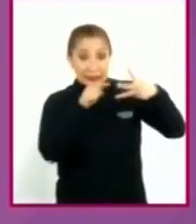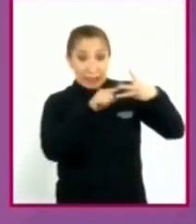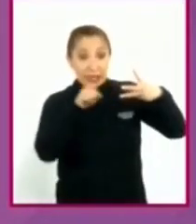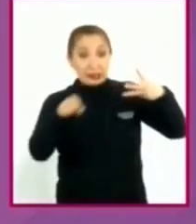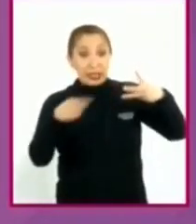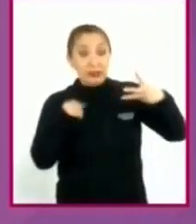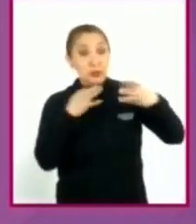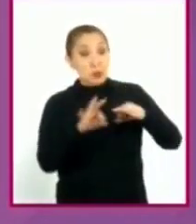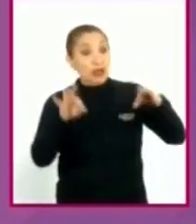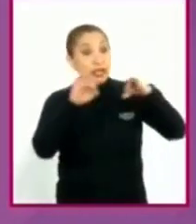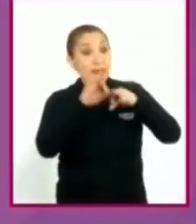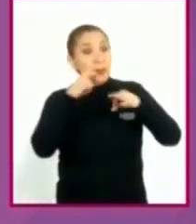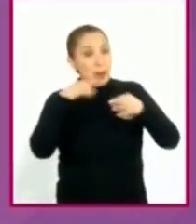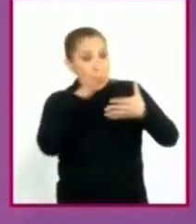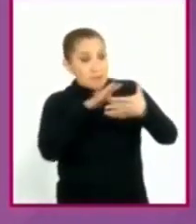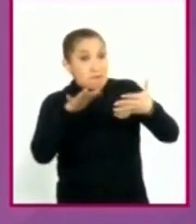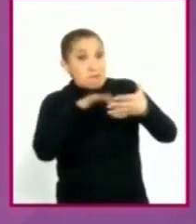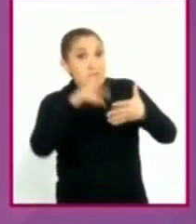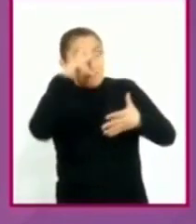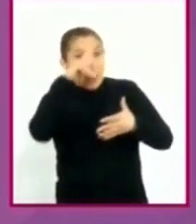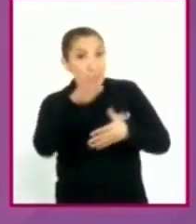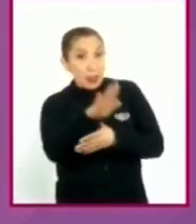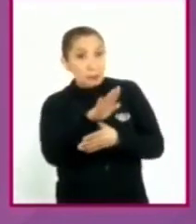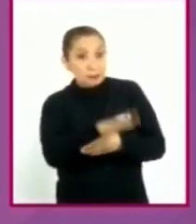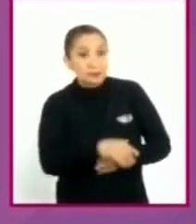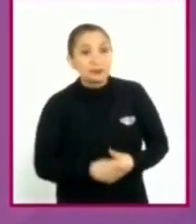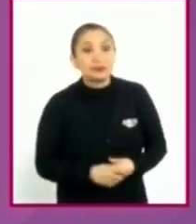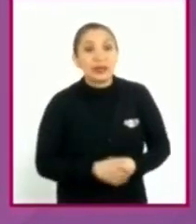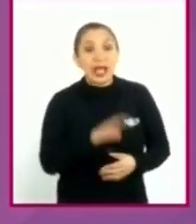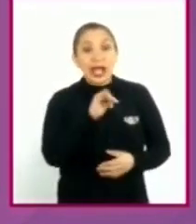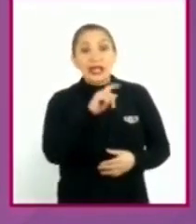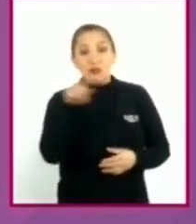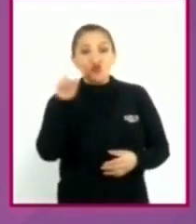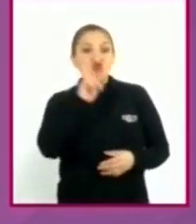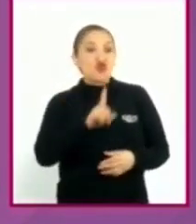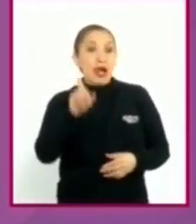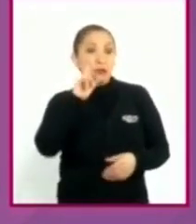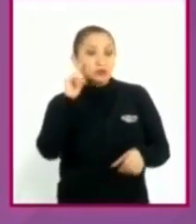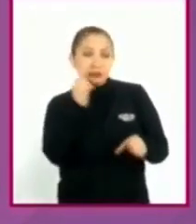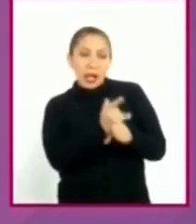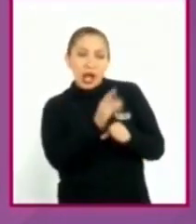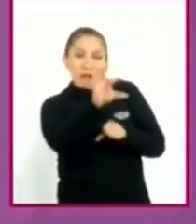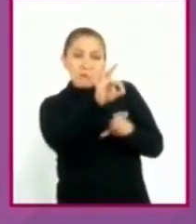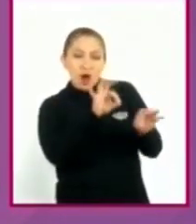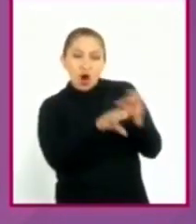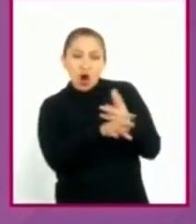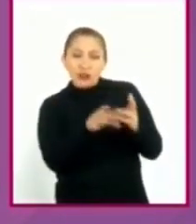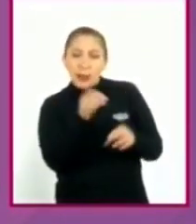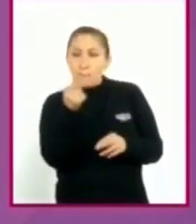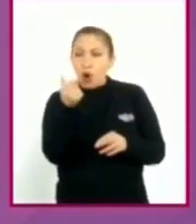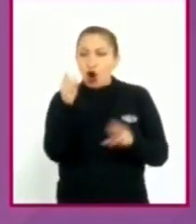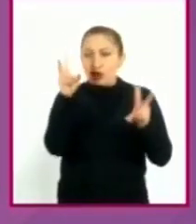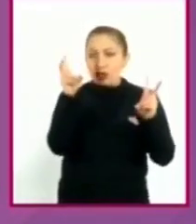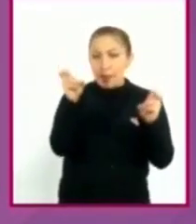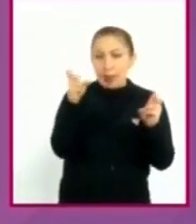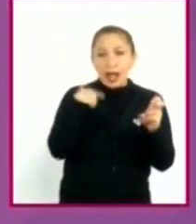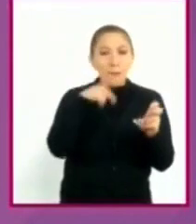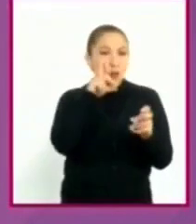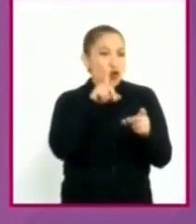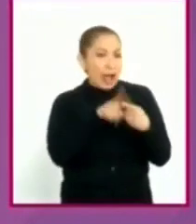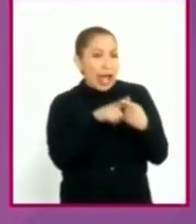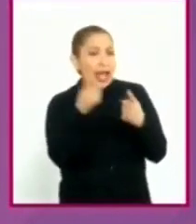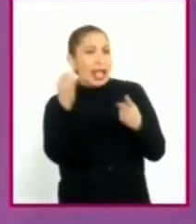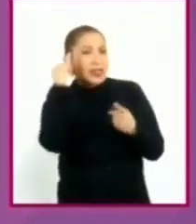son torales para la literatura mexicana. Castellanos toma en cuenta aspectos poco tratados como la mujer